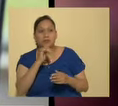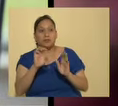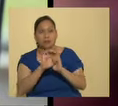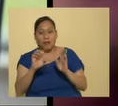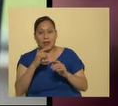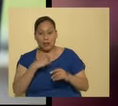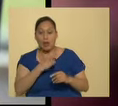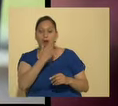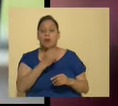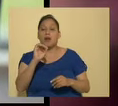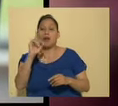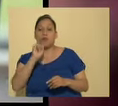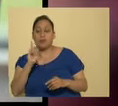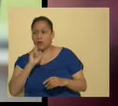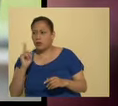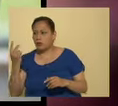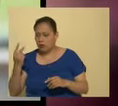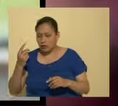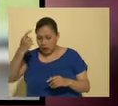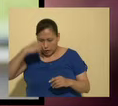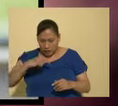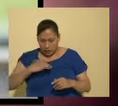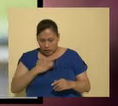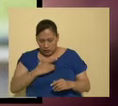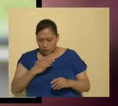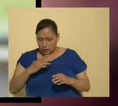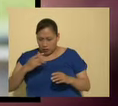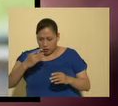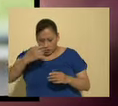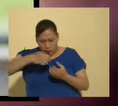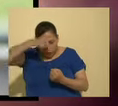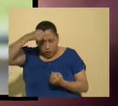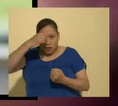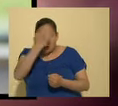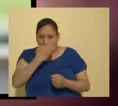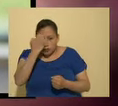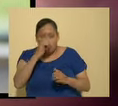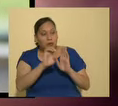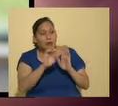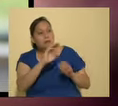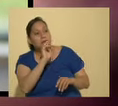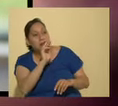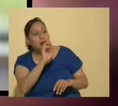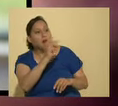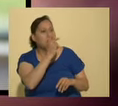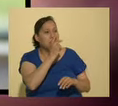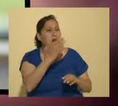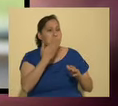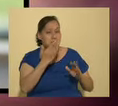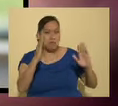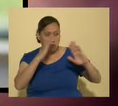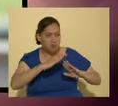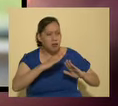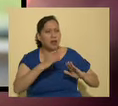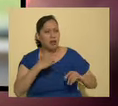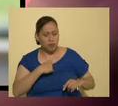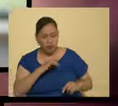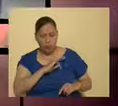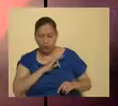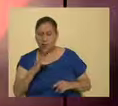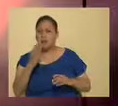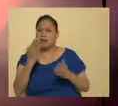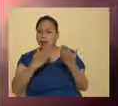cuando hombres y mujeres nos encontramos reconciliados con el área de mamá y con el área de papá, entonces podemos ser